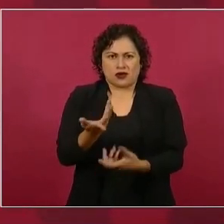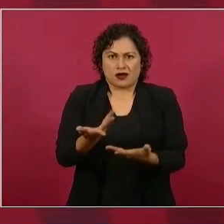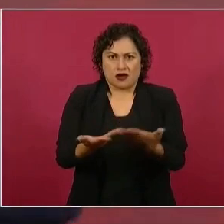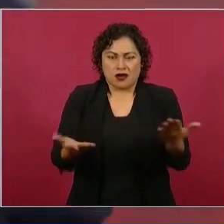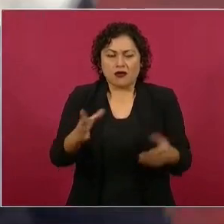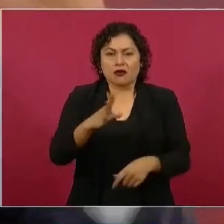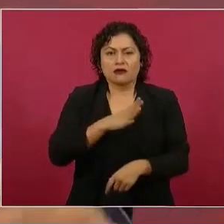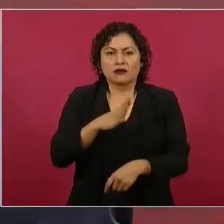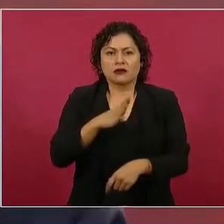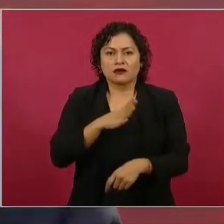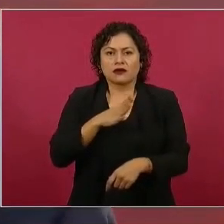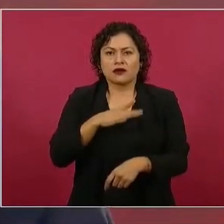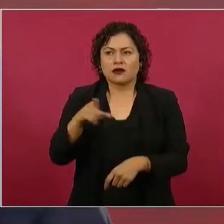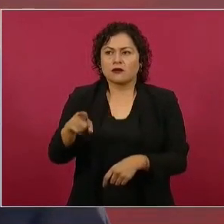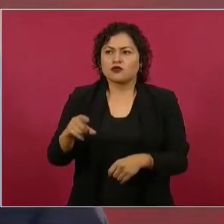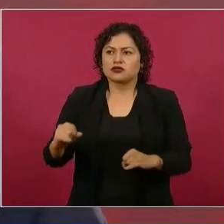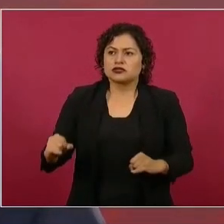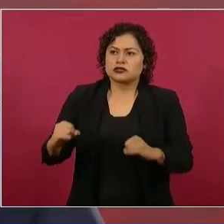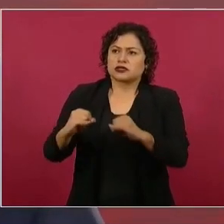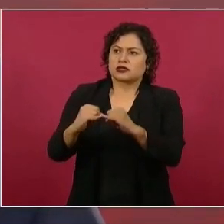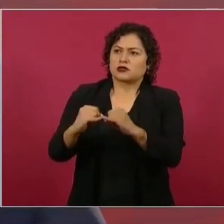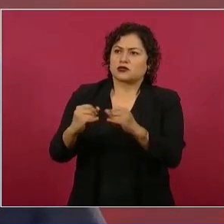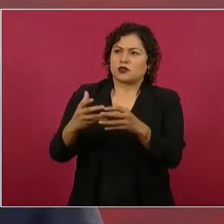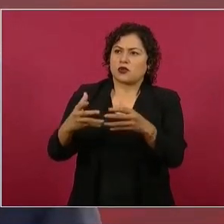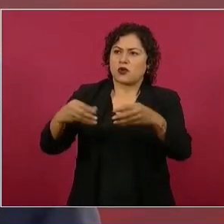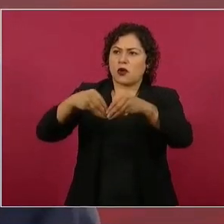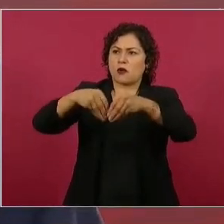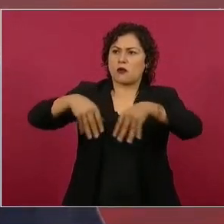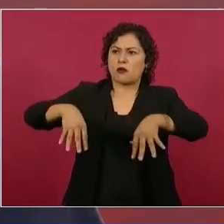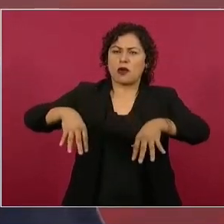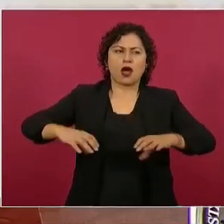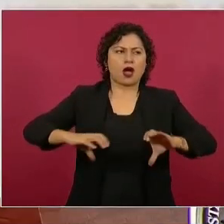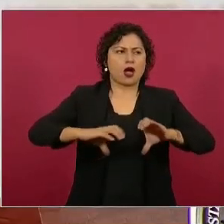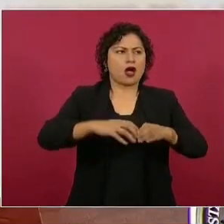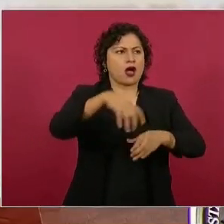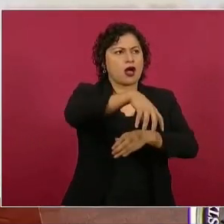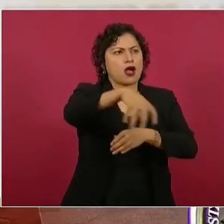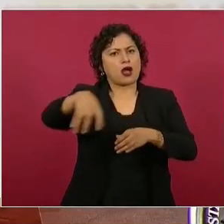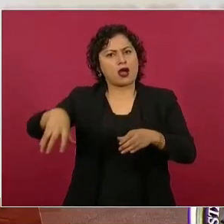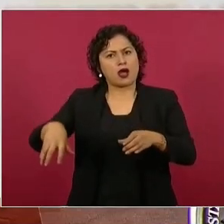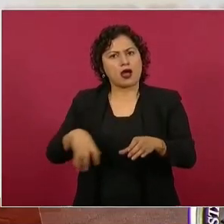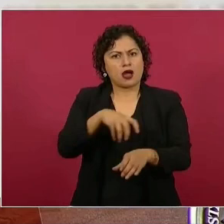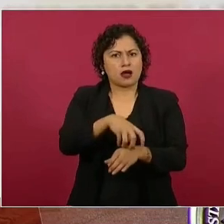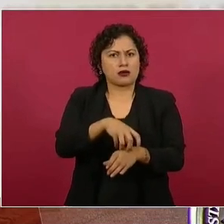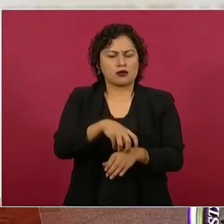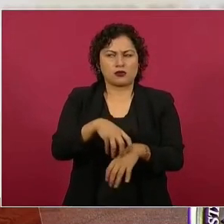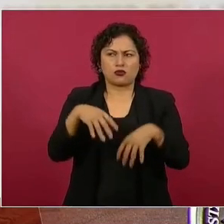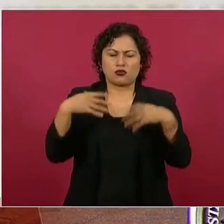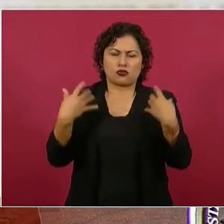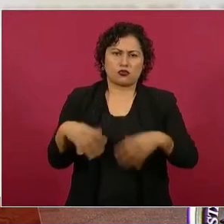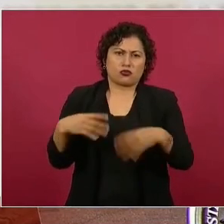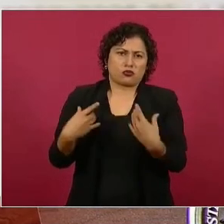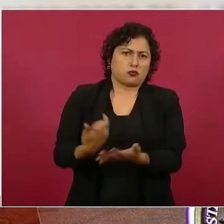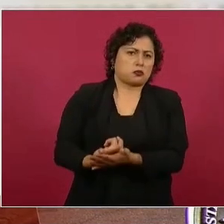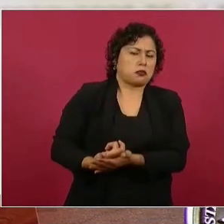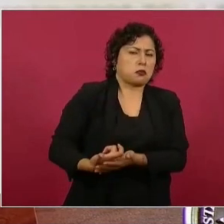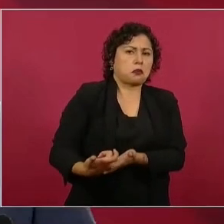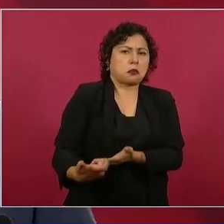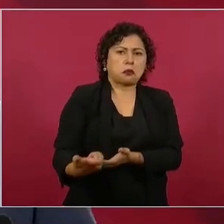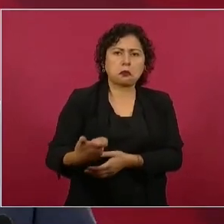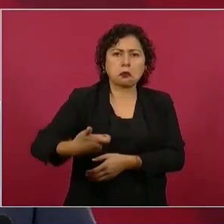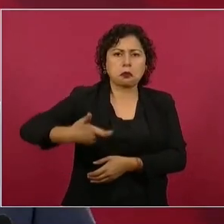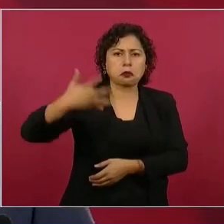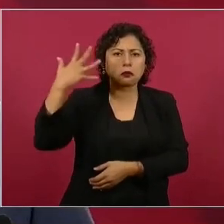un aparato burocrático, oneroso, con sueldos elevadísimos, con